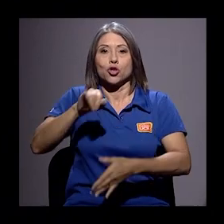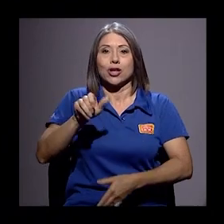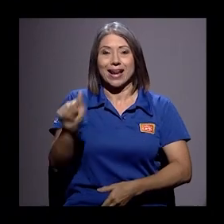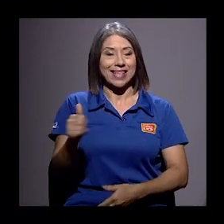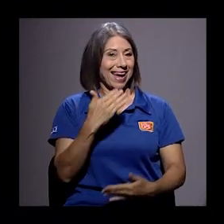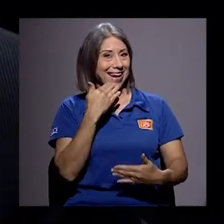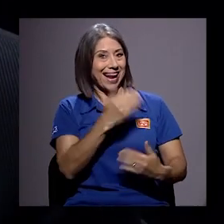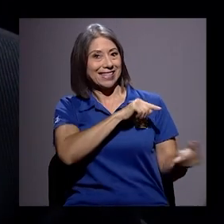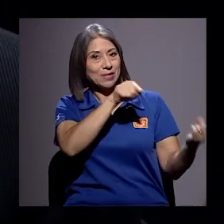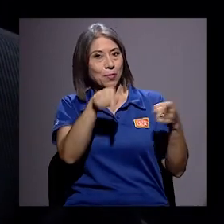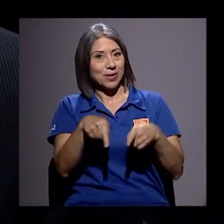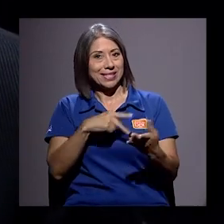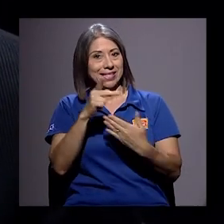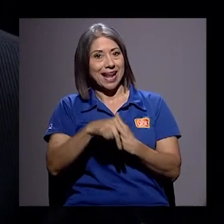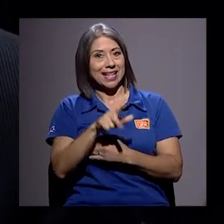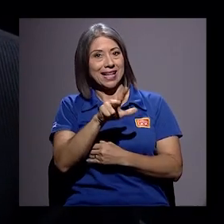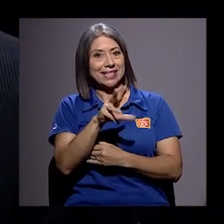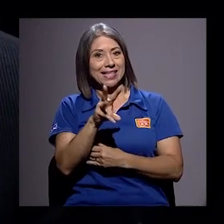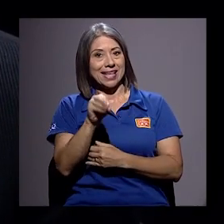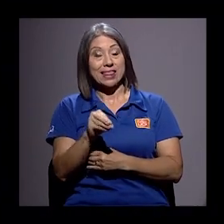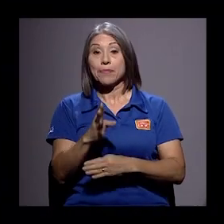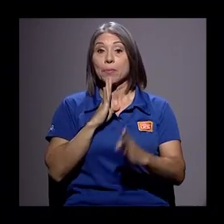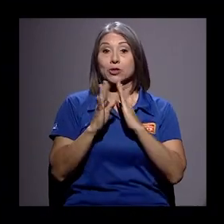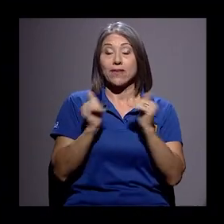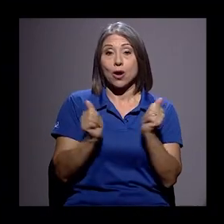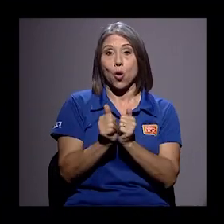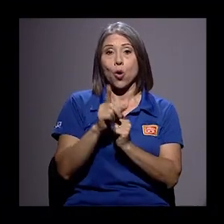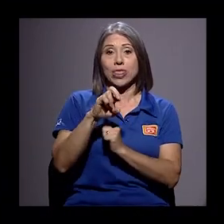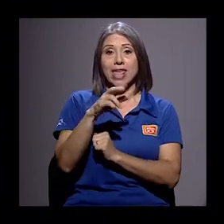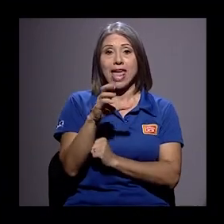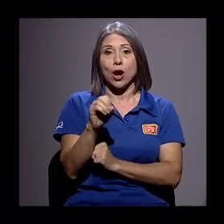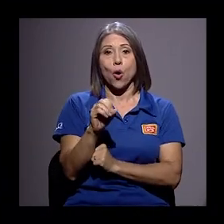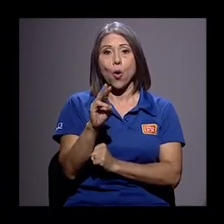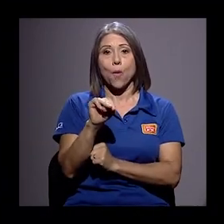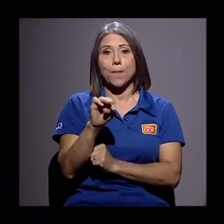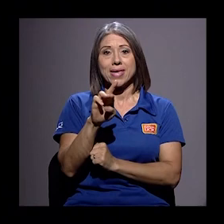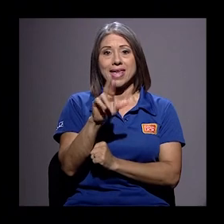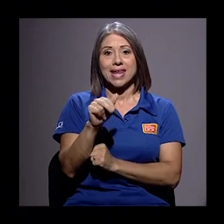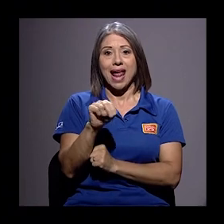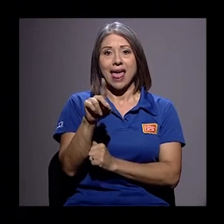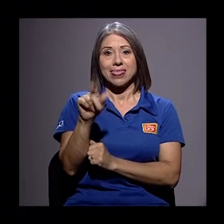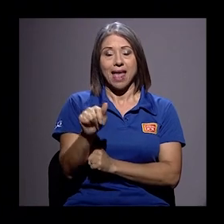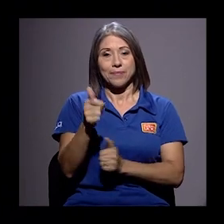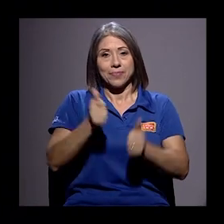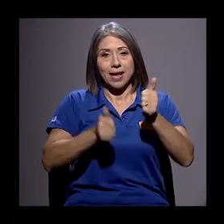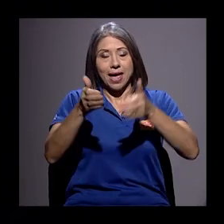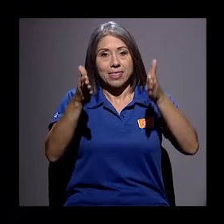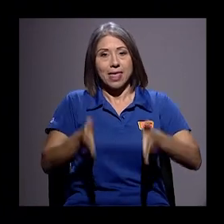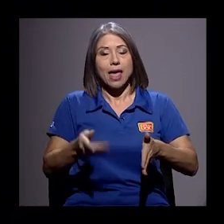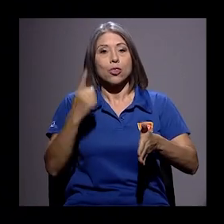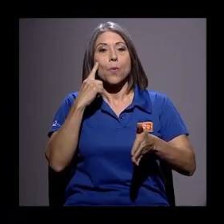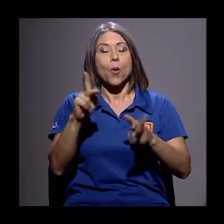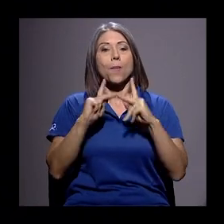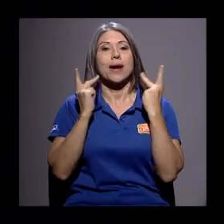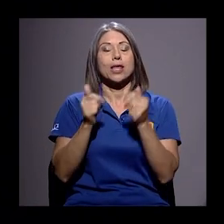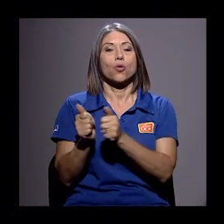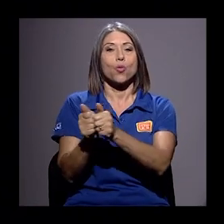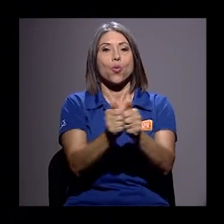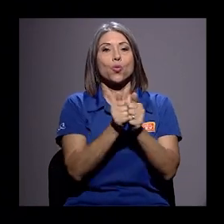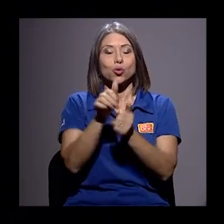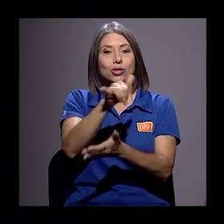360 don diego hemos estado conversando con diego miranda y candidato por juntos ambos